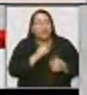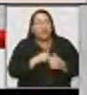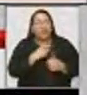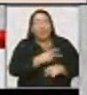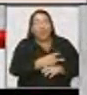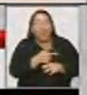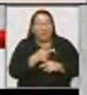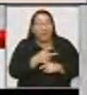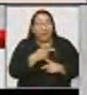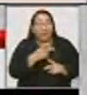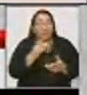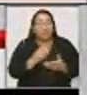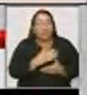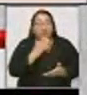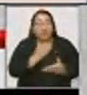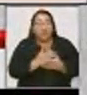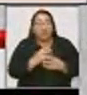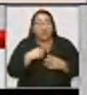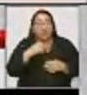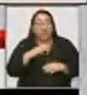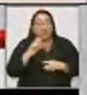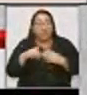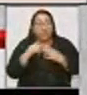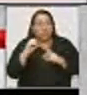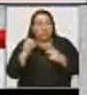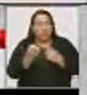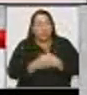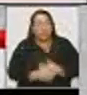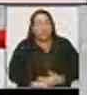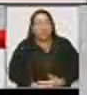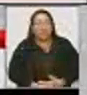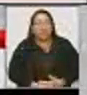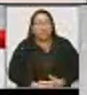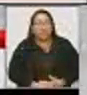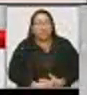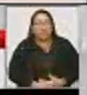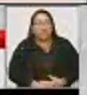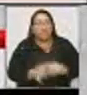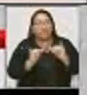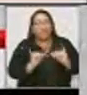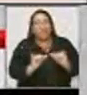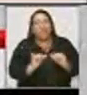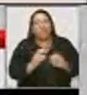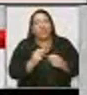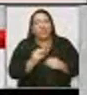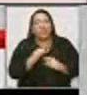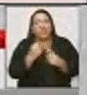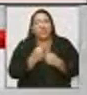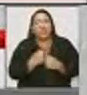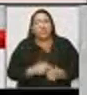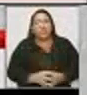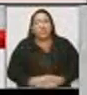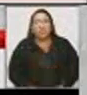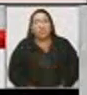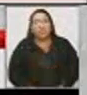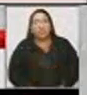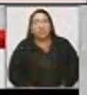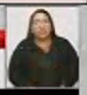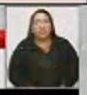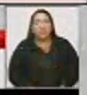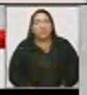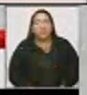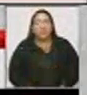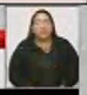la violencia un problema social, cultural, está enquistado en la sociedad y erradicarla necesita